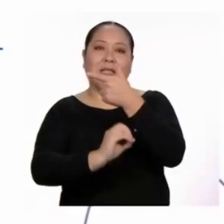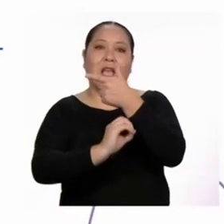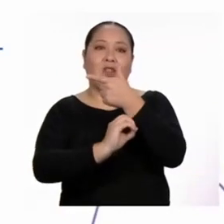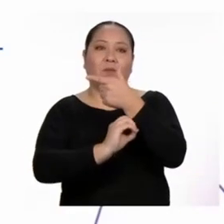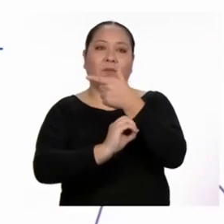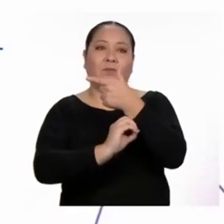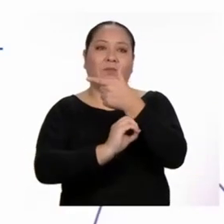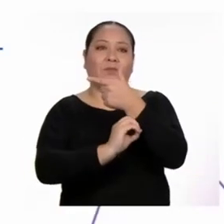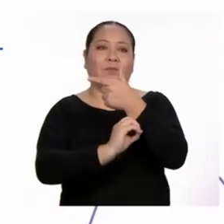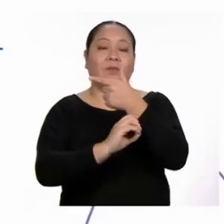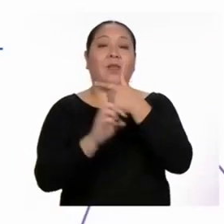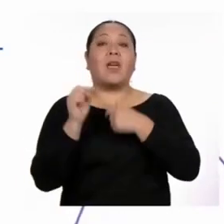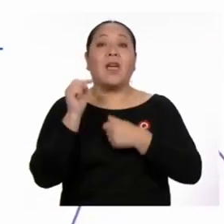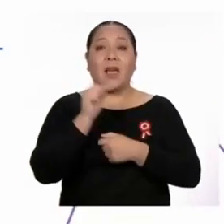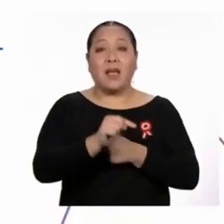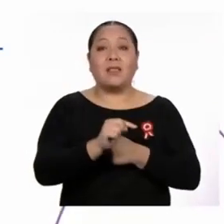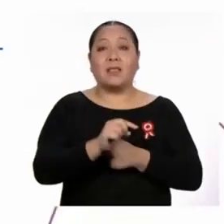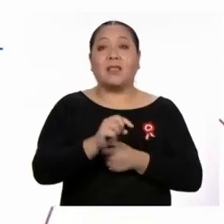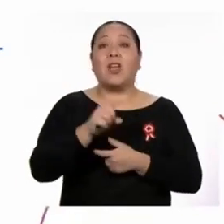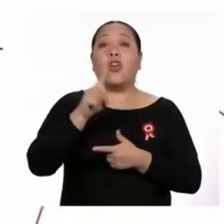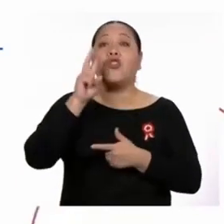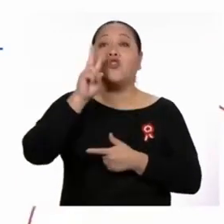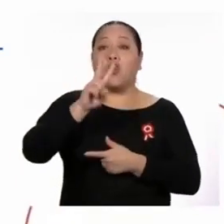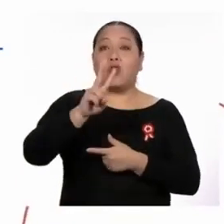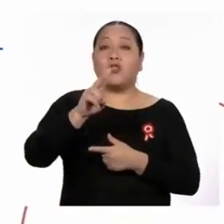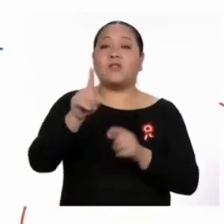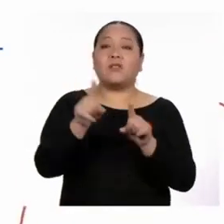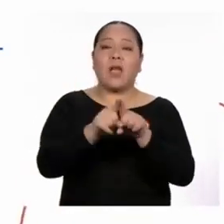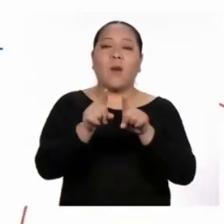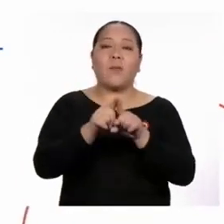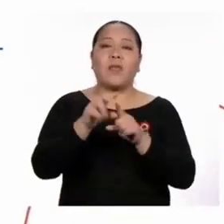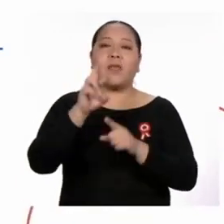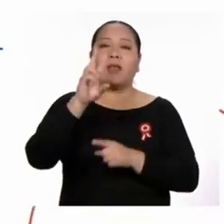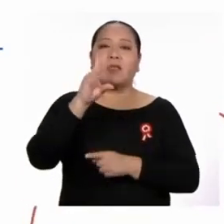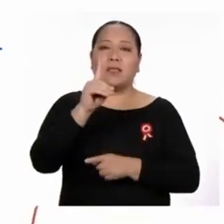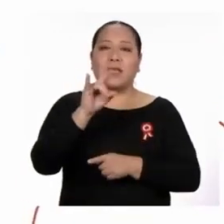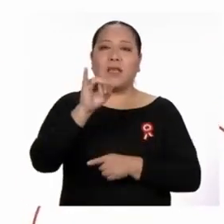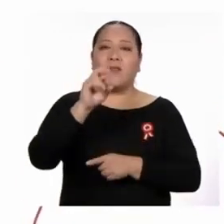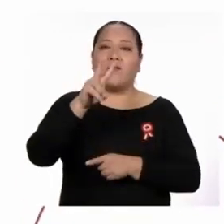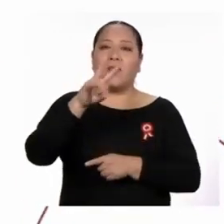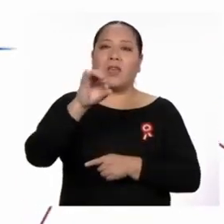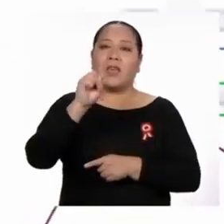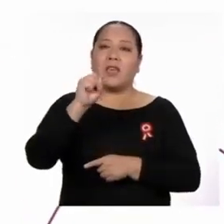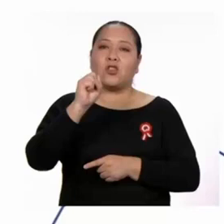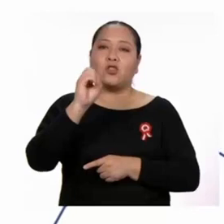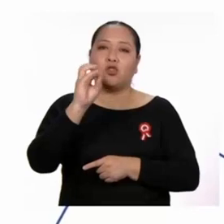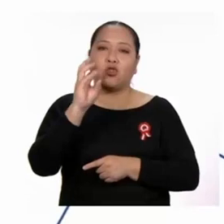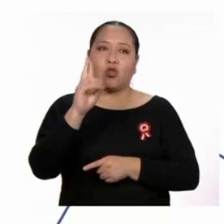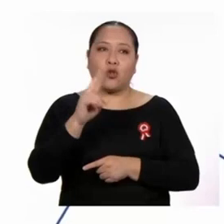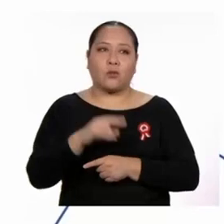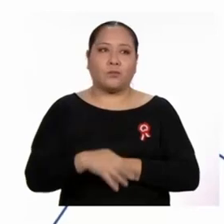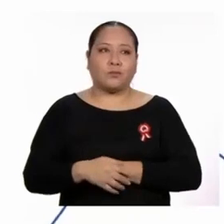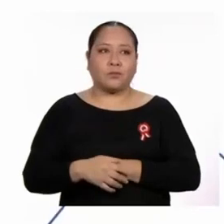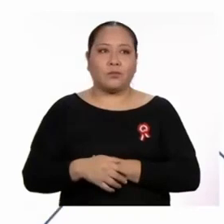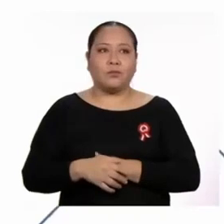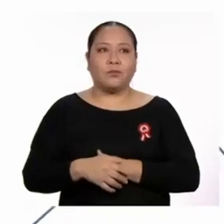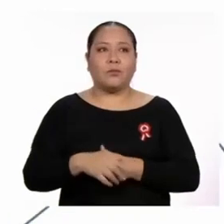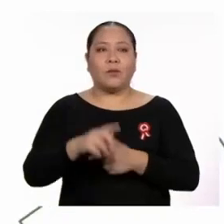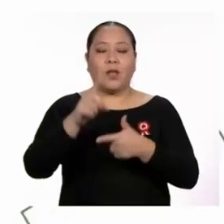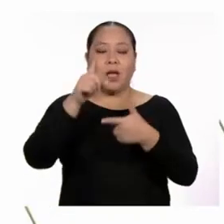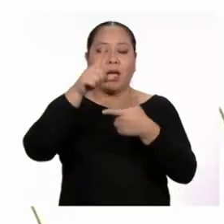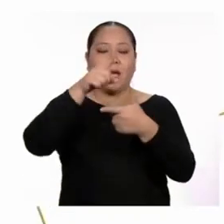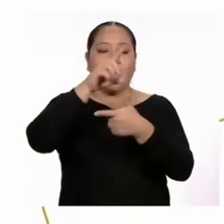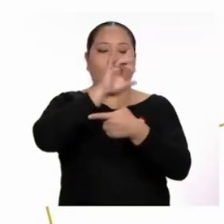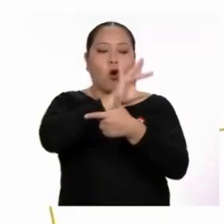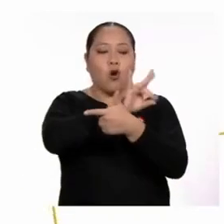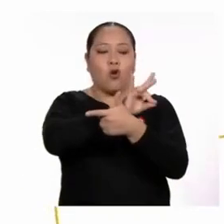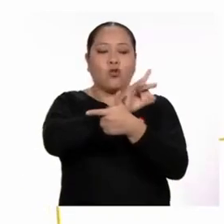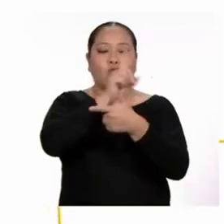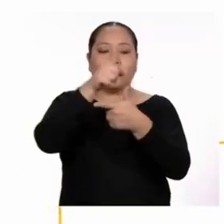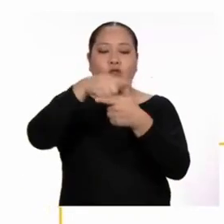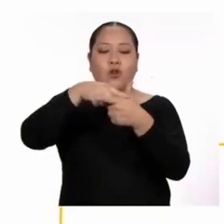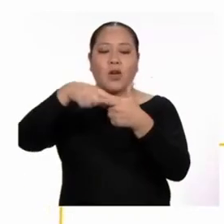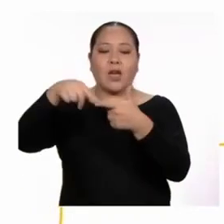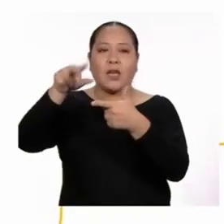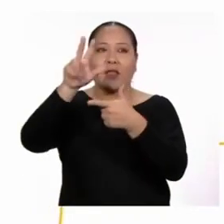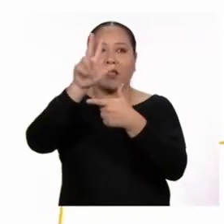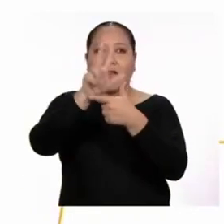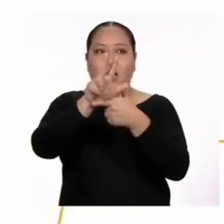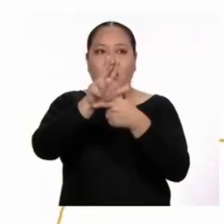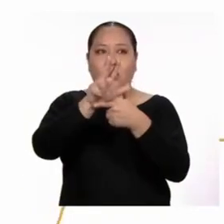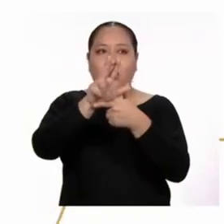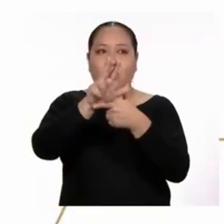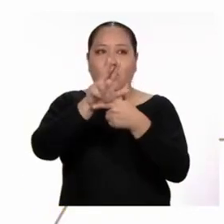0. Entonces 2 es divisor. Al dividir 8 entre 3,